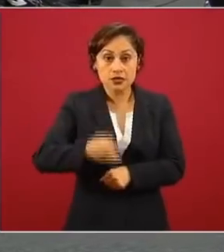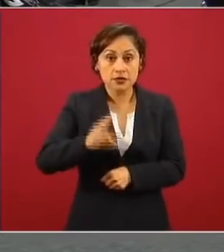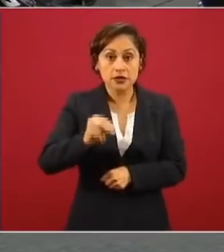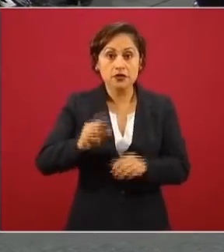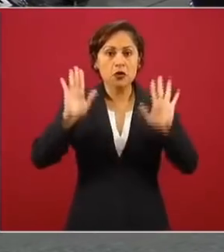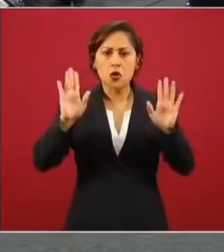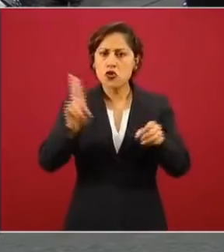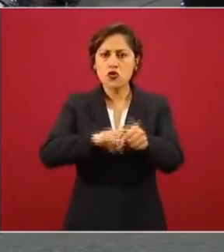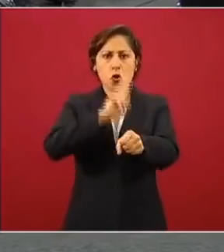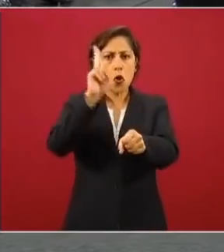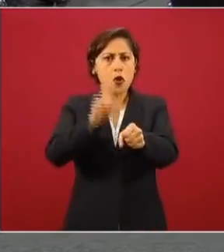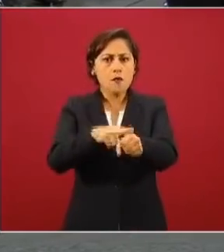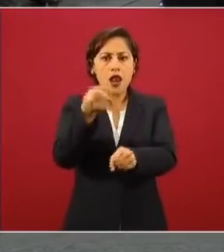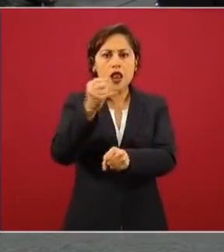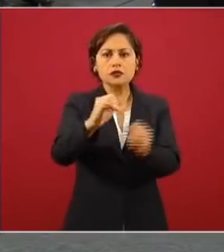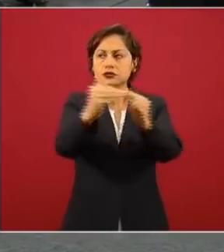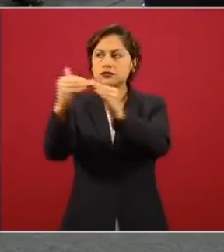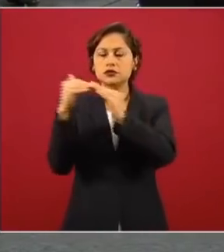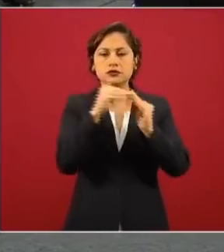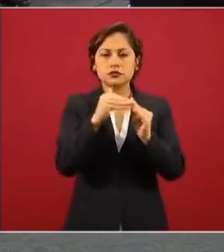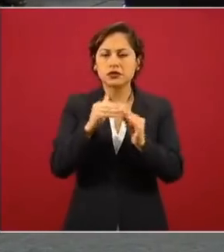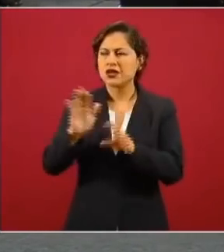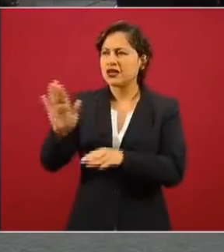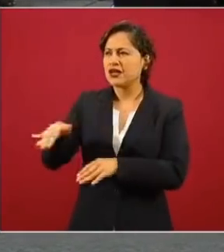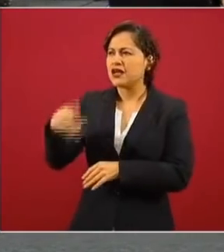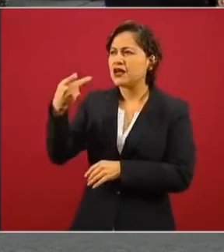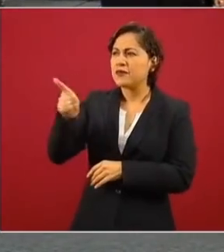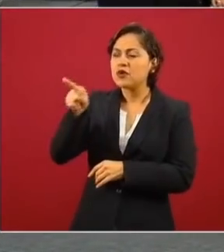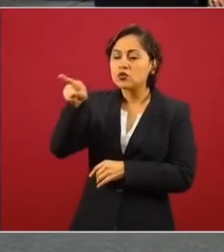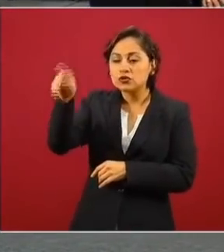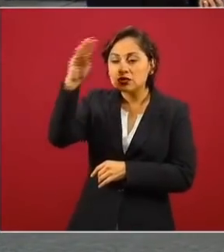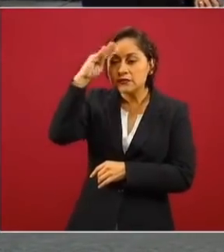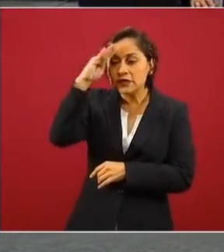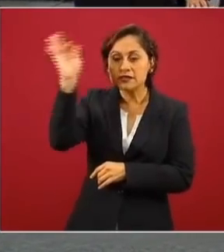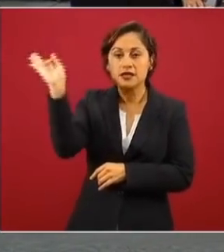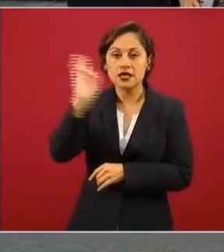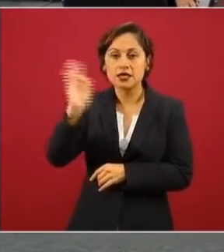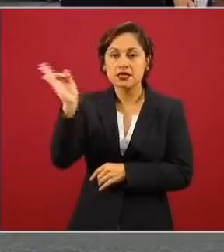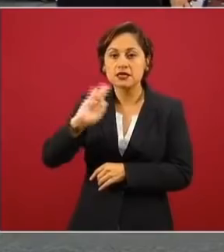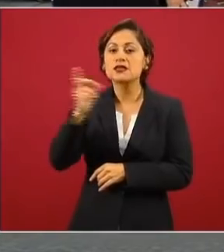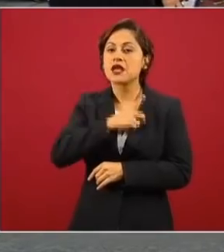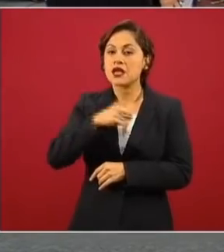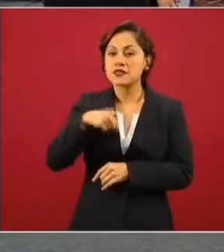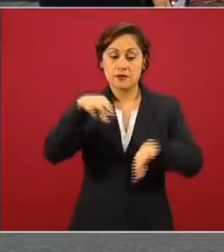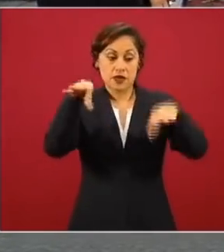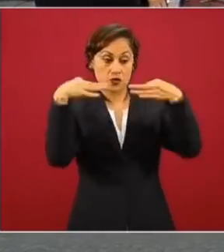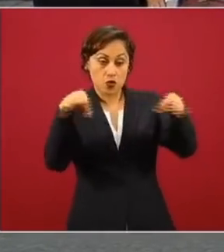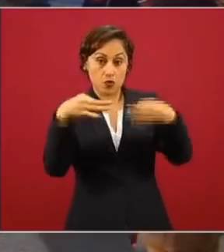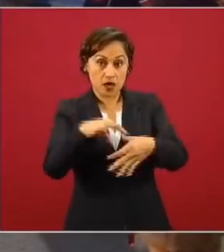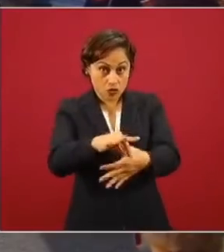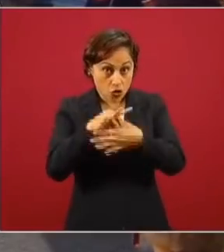no considera que debió verificarse antes la procedencia de este documento? Se ha señalado incluso que desde el